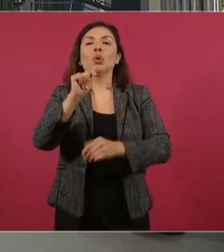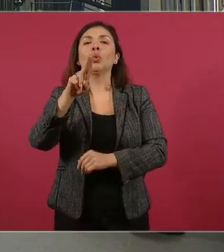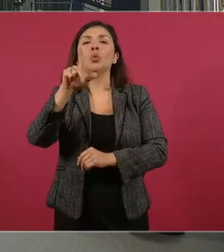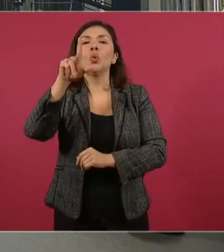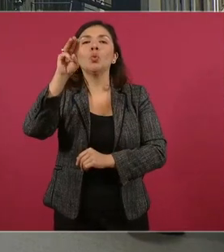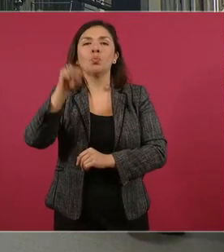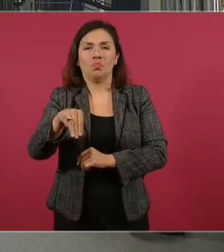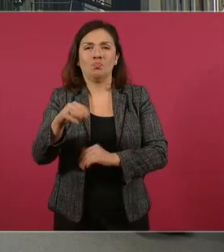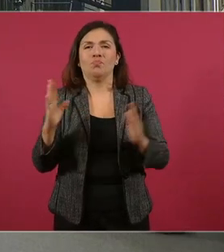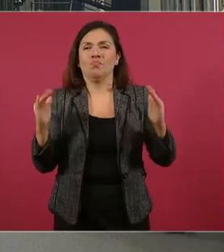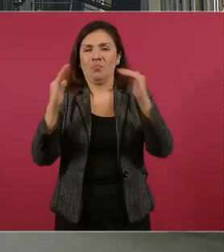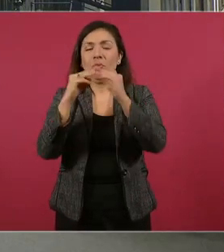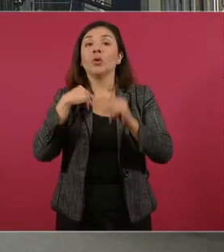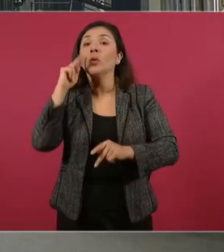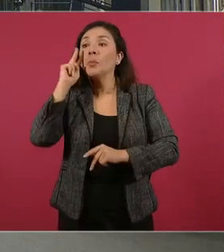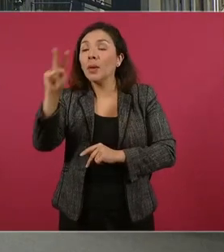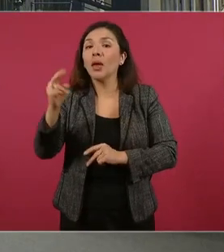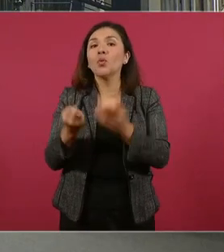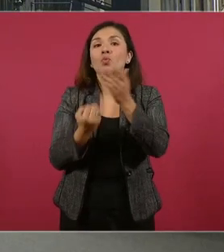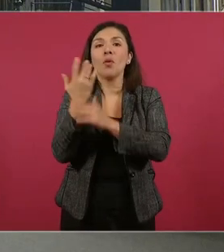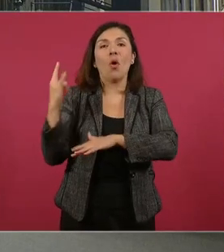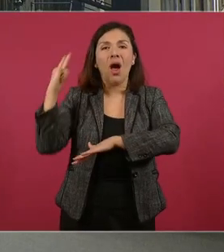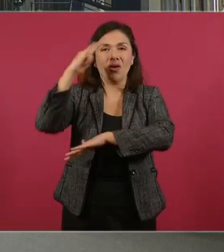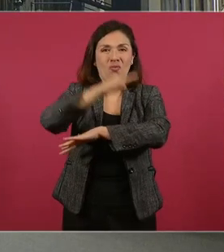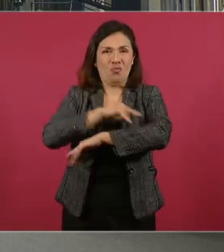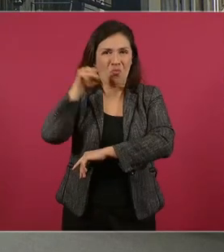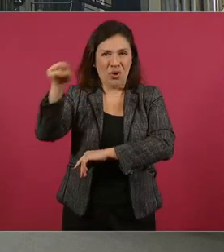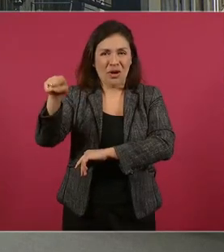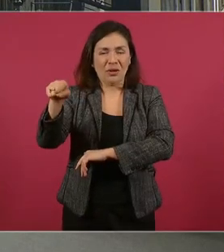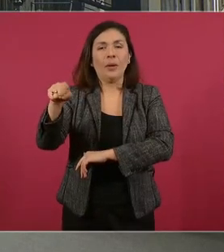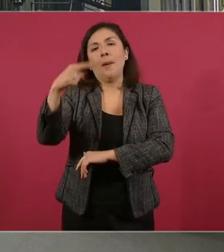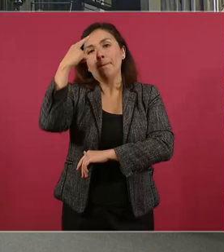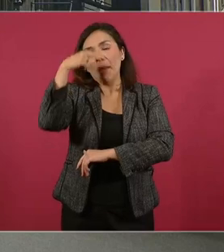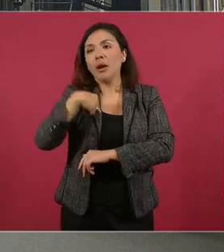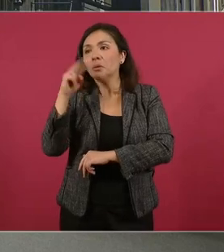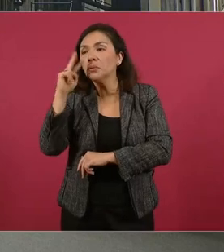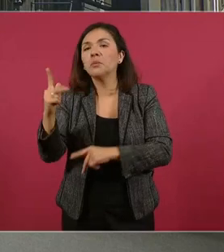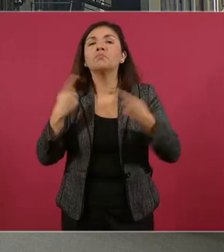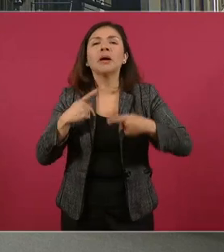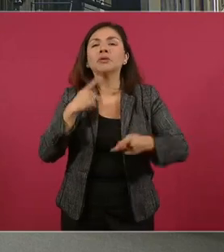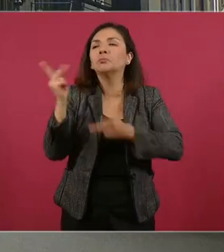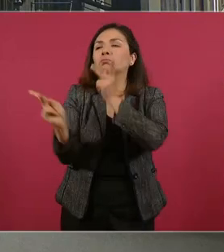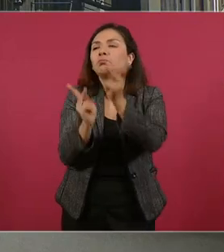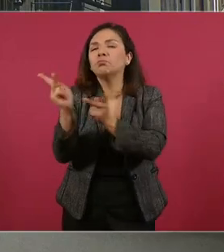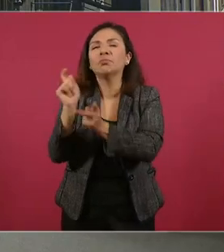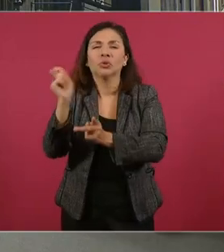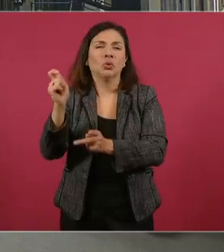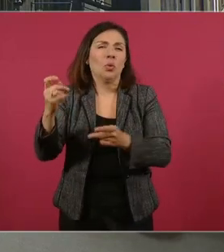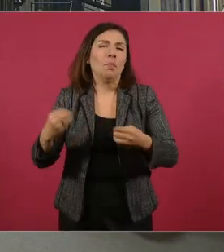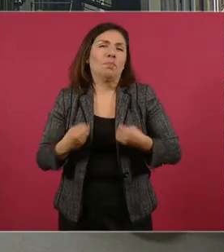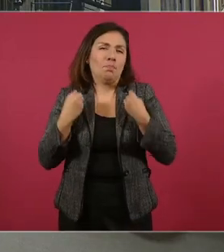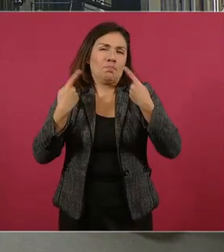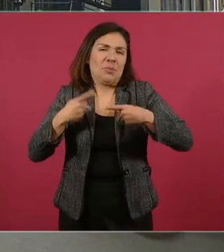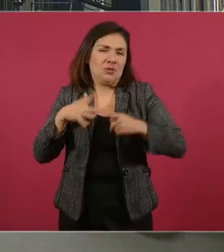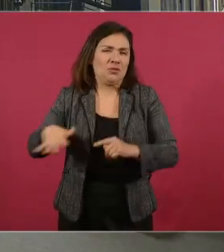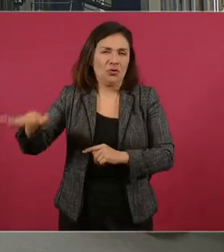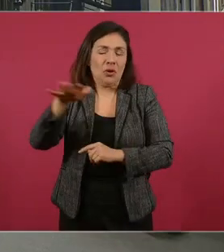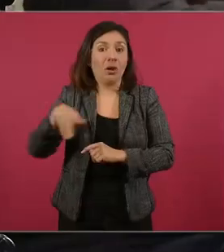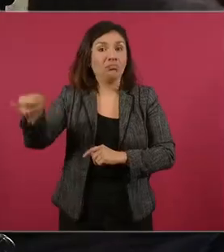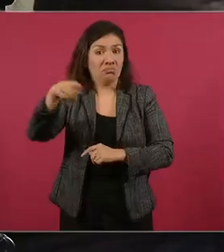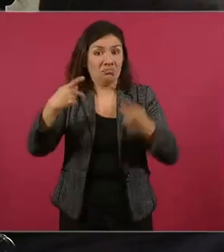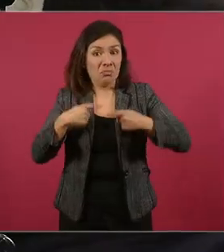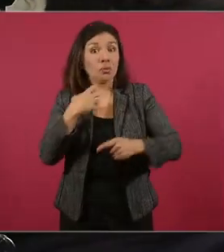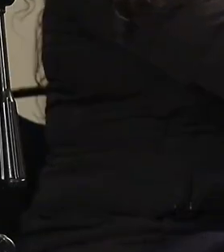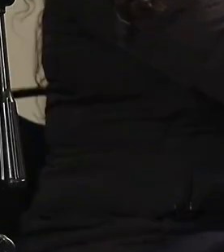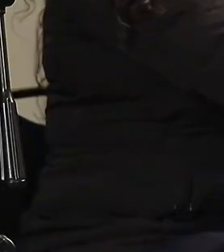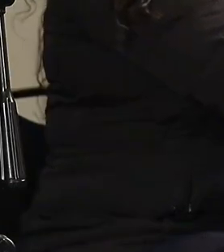y visitar el aeropuerto, el nuevo aeropuerto, y bueno, recoger algunos testimonios de la gente, de locales y extranjeros, y la gente está muy